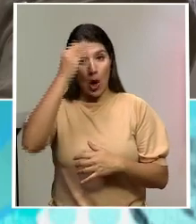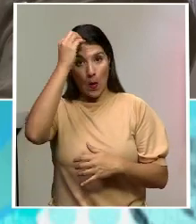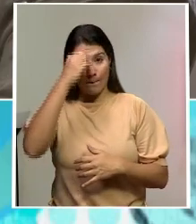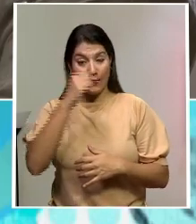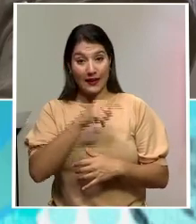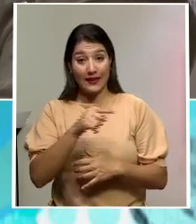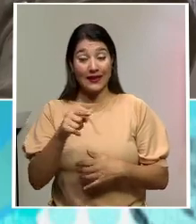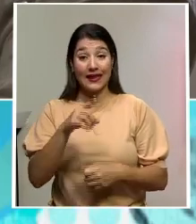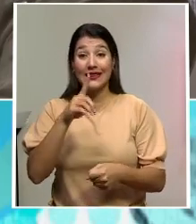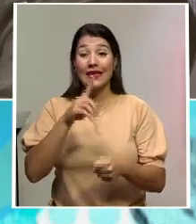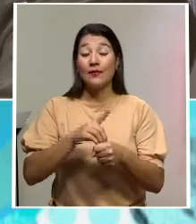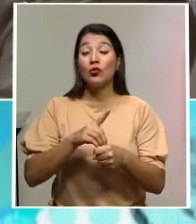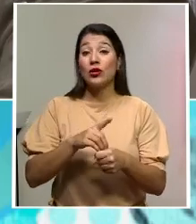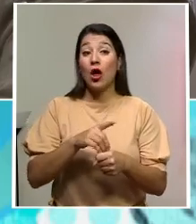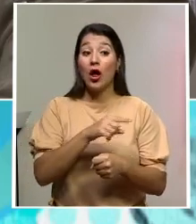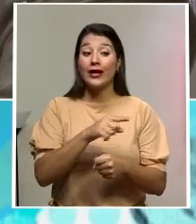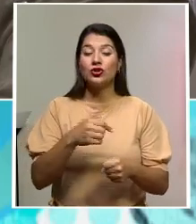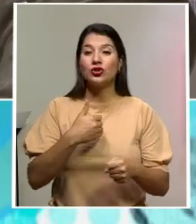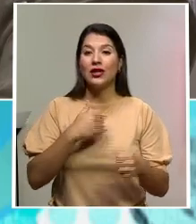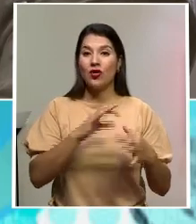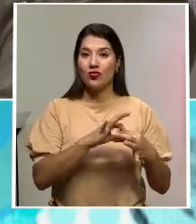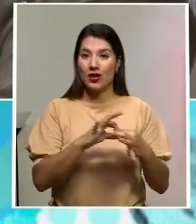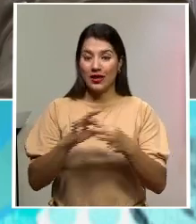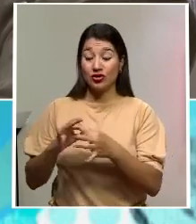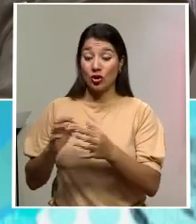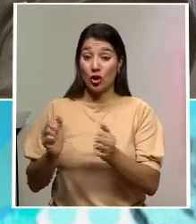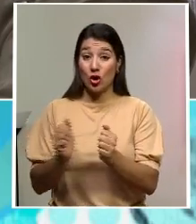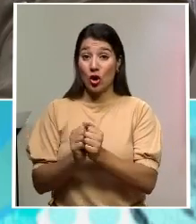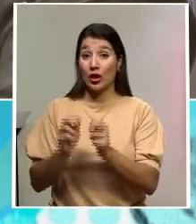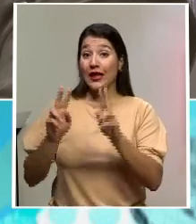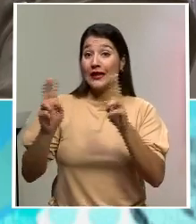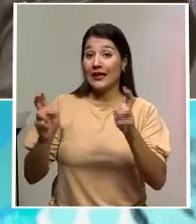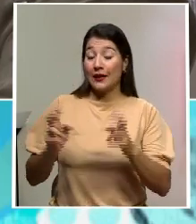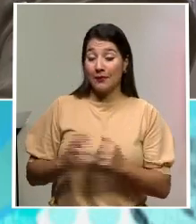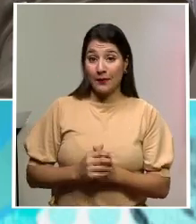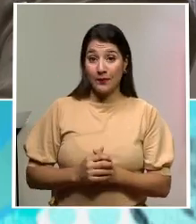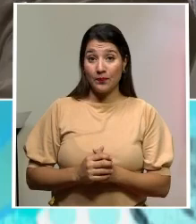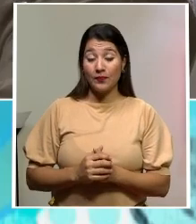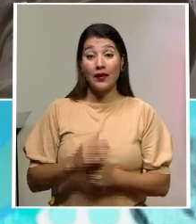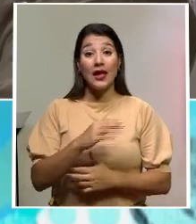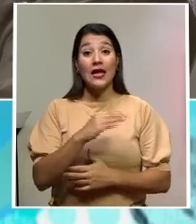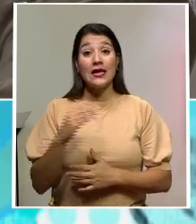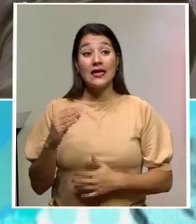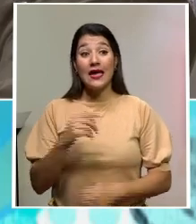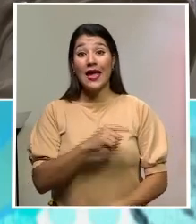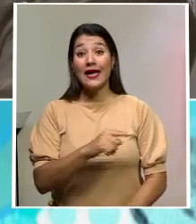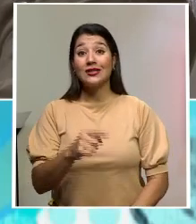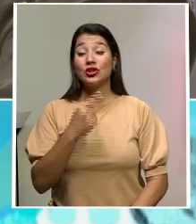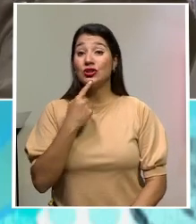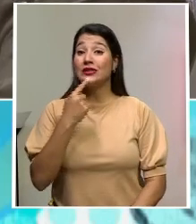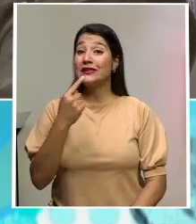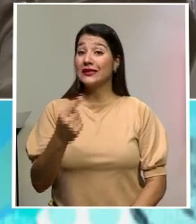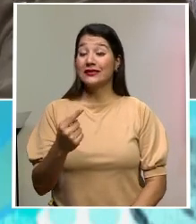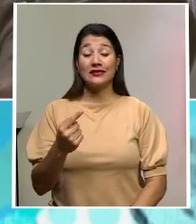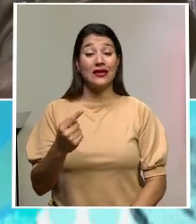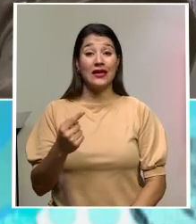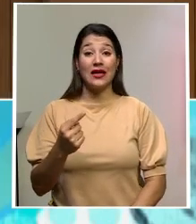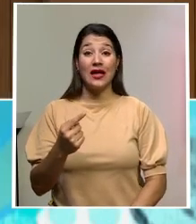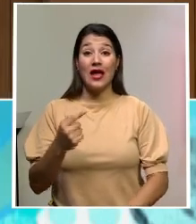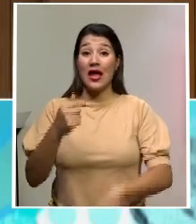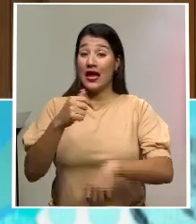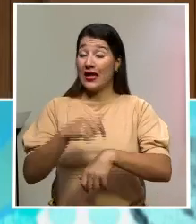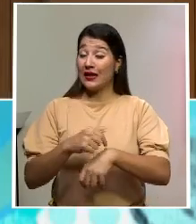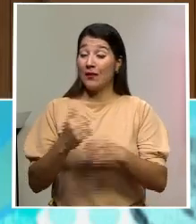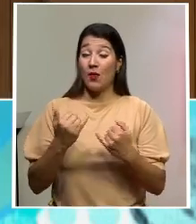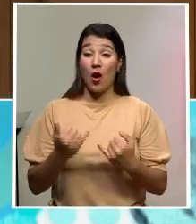están relacionados a este tema, evidentemente, y que aseguran que el tiempo hoy vale oro